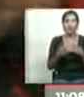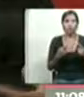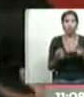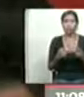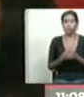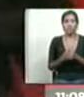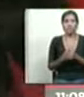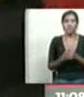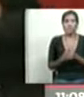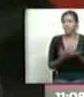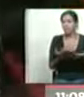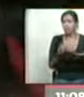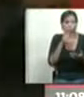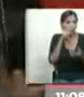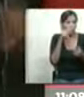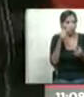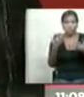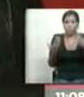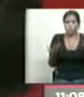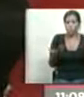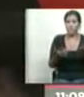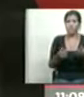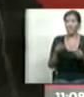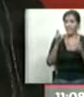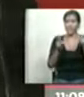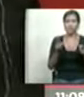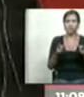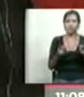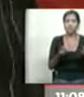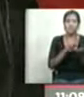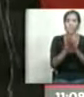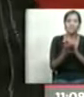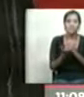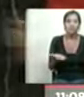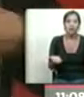de altura, una cosa que lo olía mal la gente, porque eso pasaba en